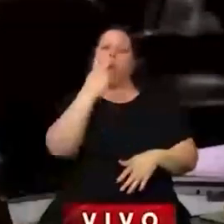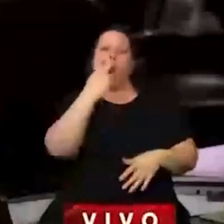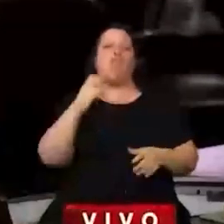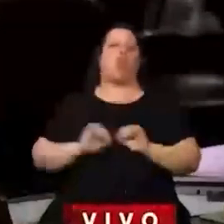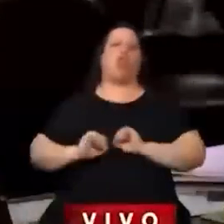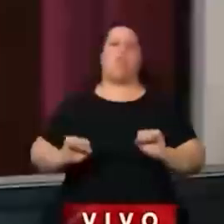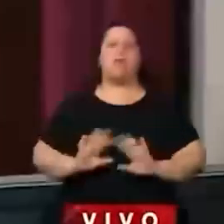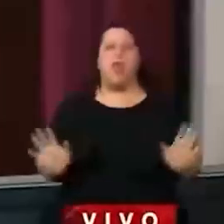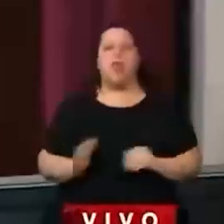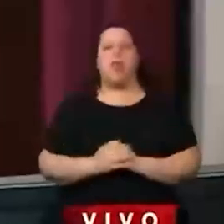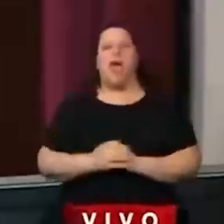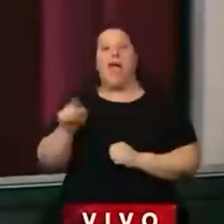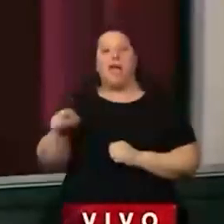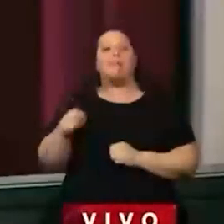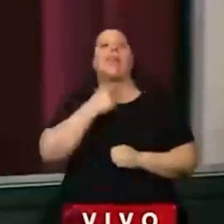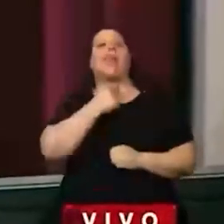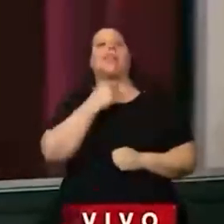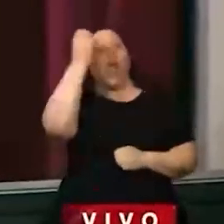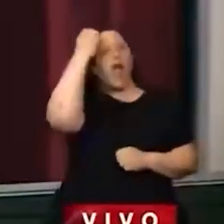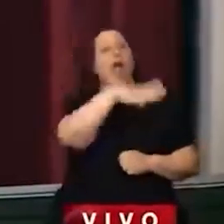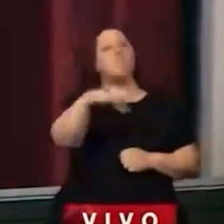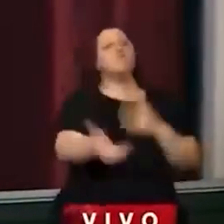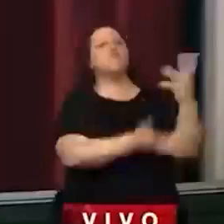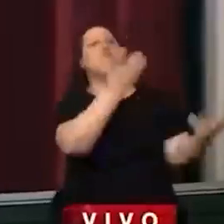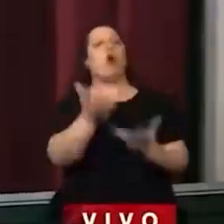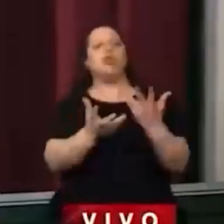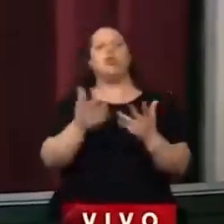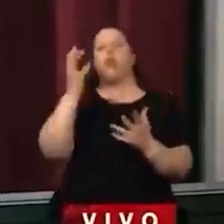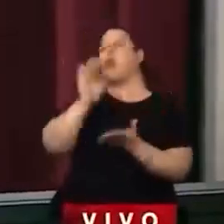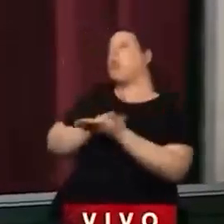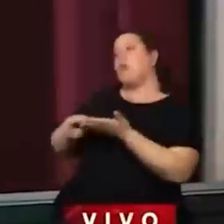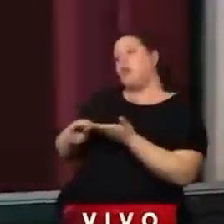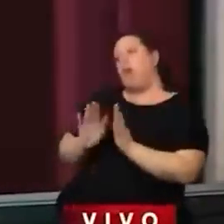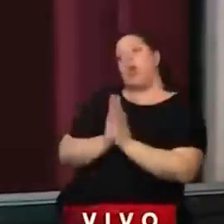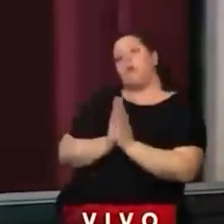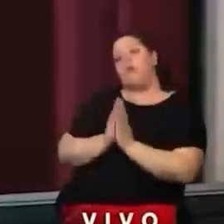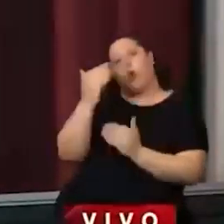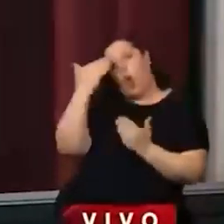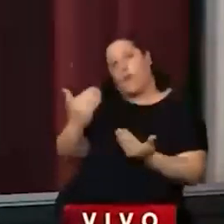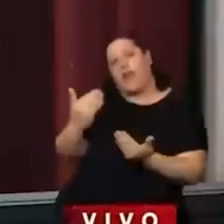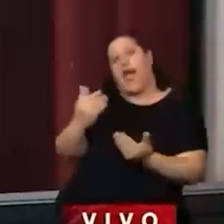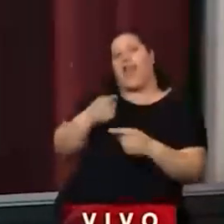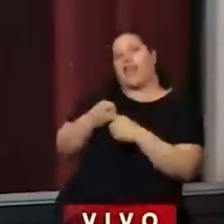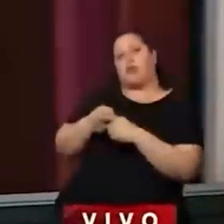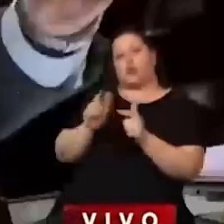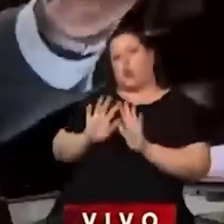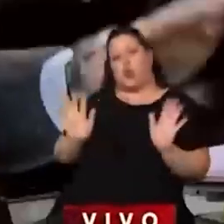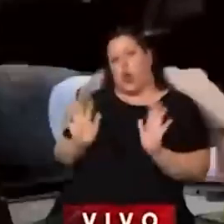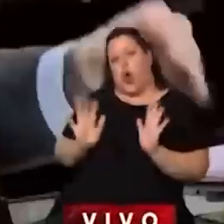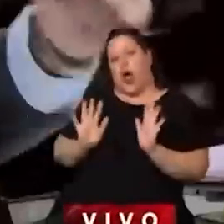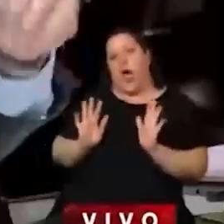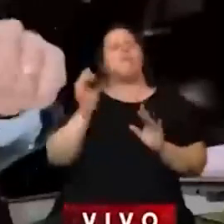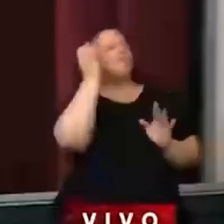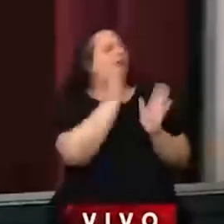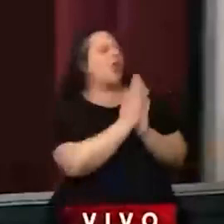a quemar los campos diputado, cuando... ¿Cómo? Los homenajes no se discuten. No, diputado. No, perdóneme. Los homenajes